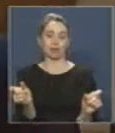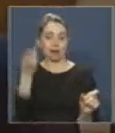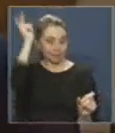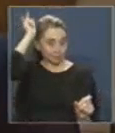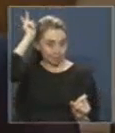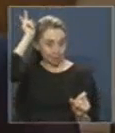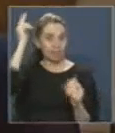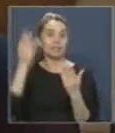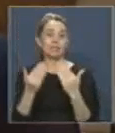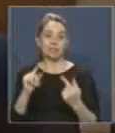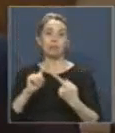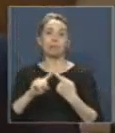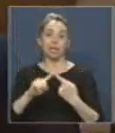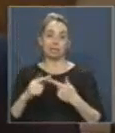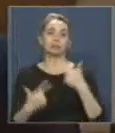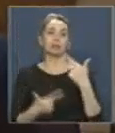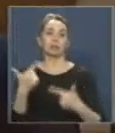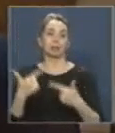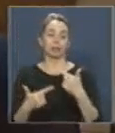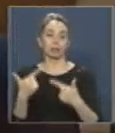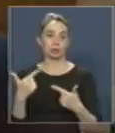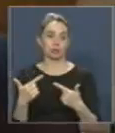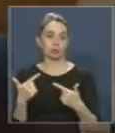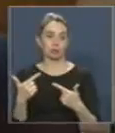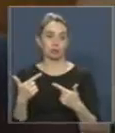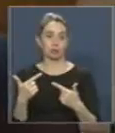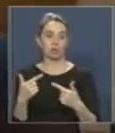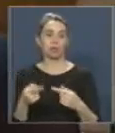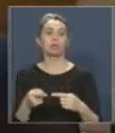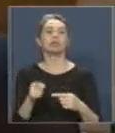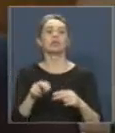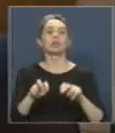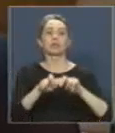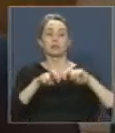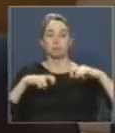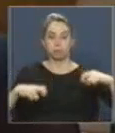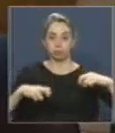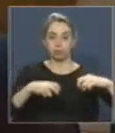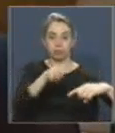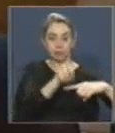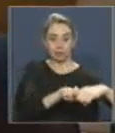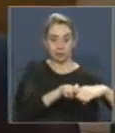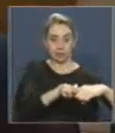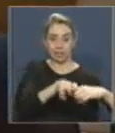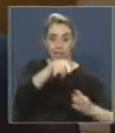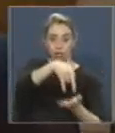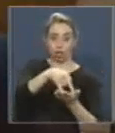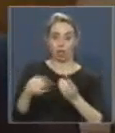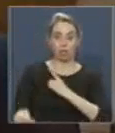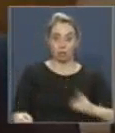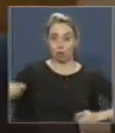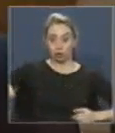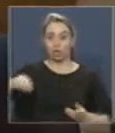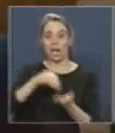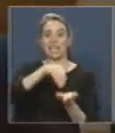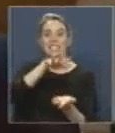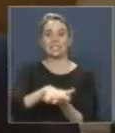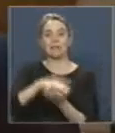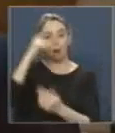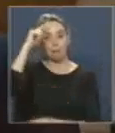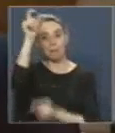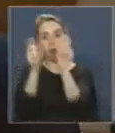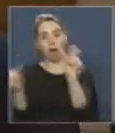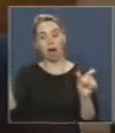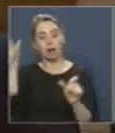la participación política a través de los escaños reservados en este Congreso. Quiero señalar que con respecto a